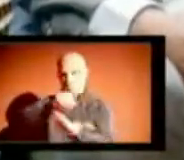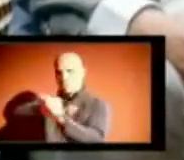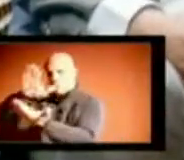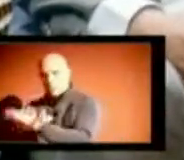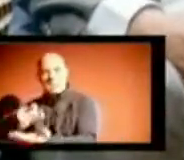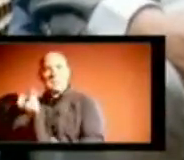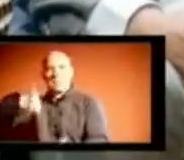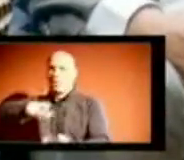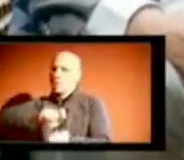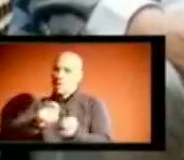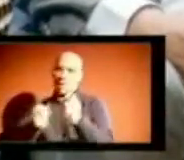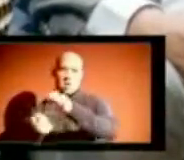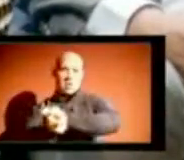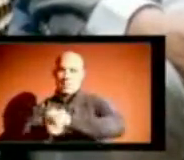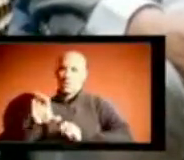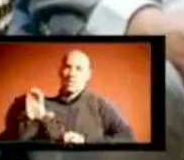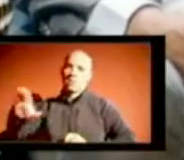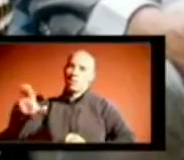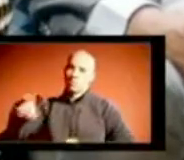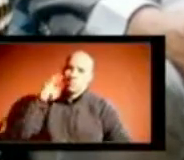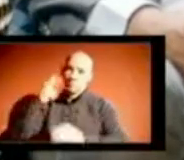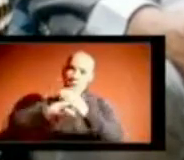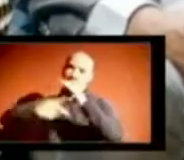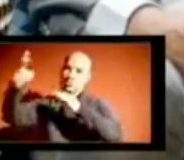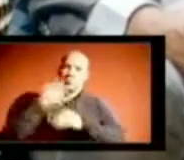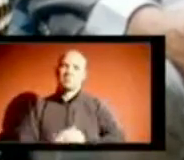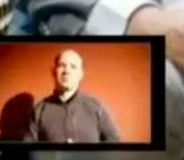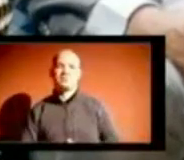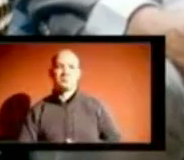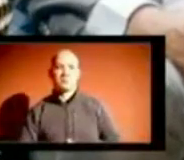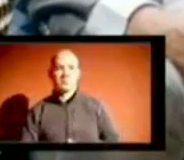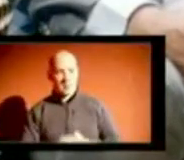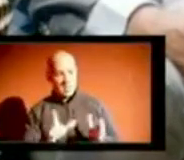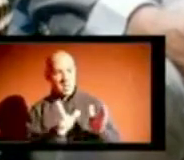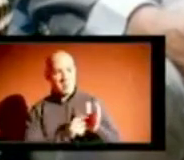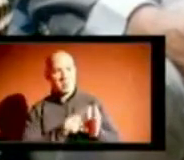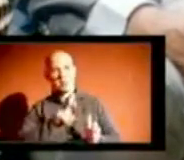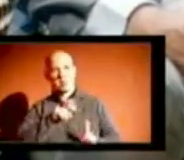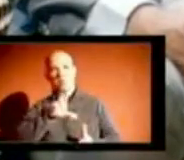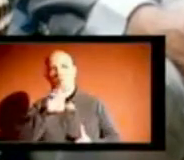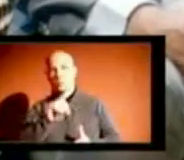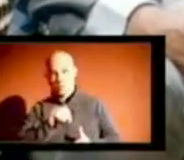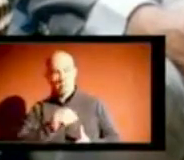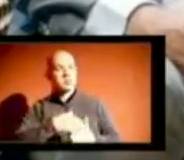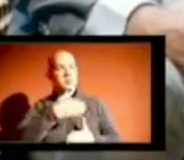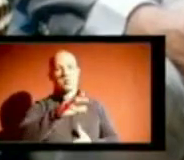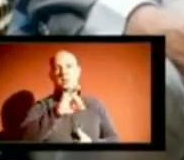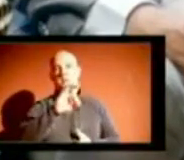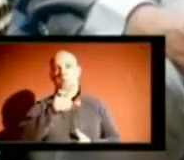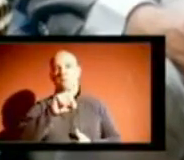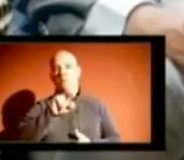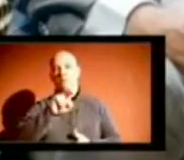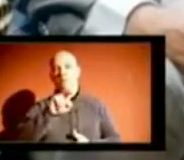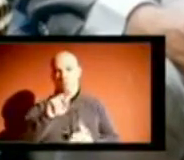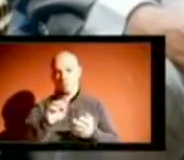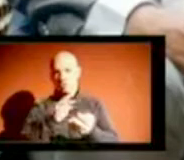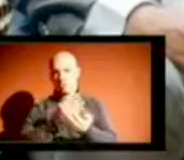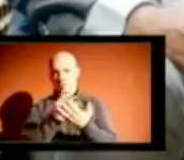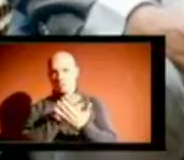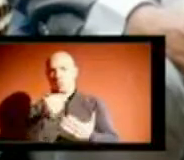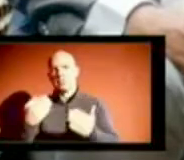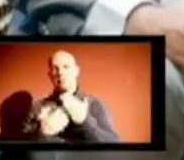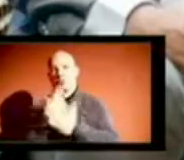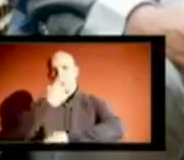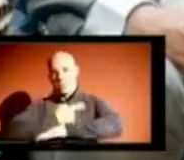ajustar su cifra. El vocero, luego Foro Noticioso y Nuevo Día. Gracias. Tengo varias